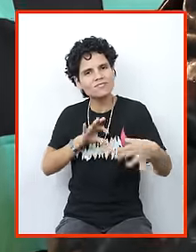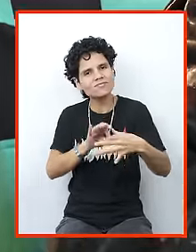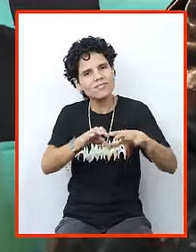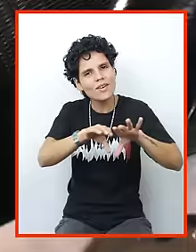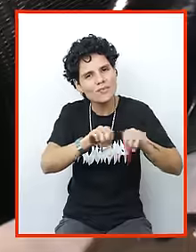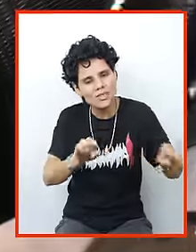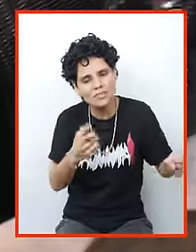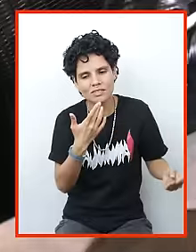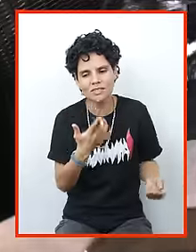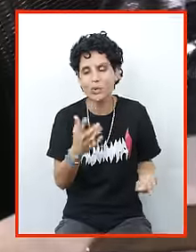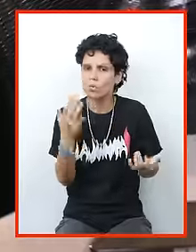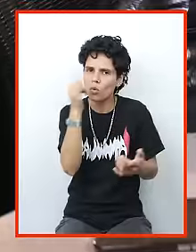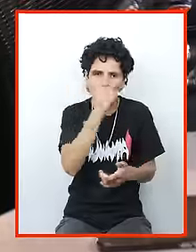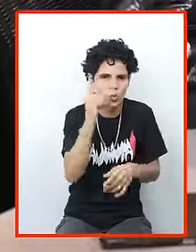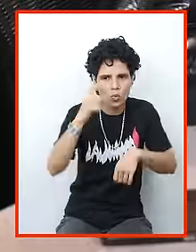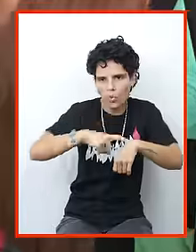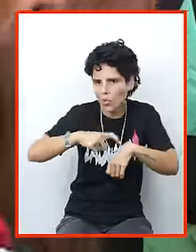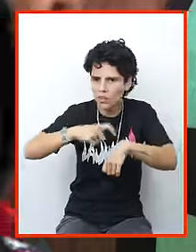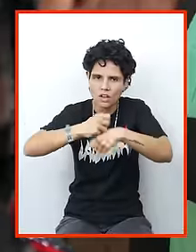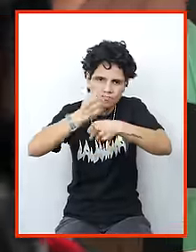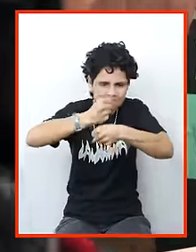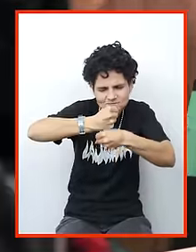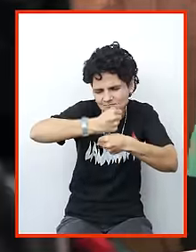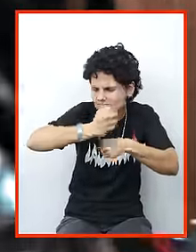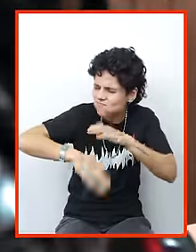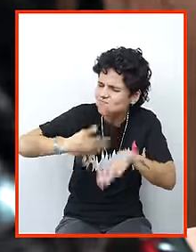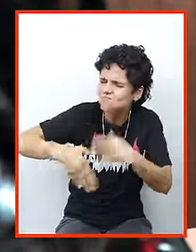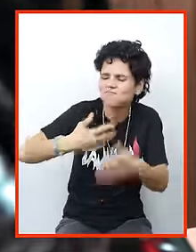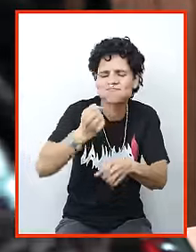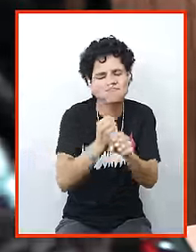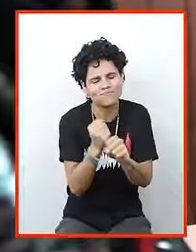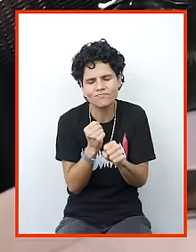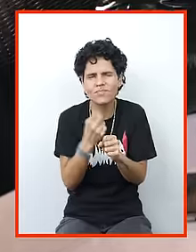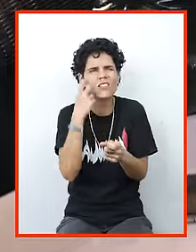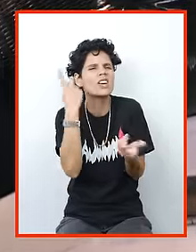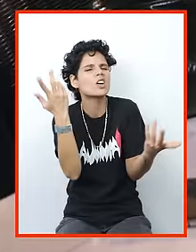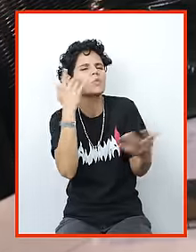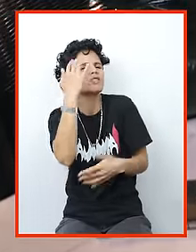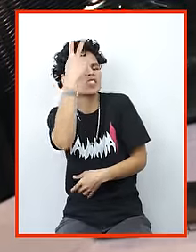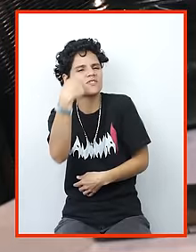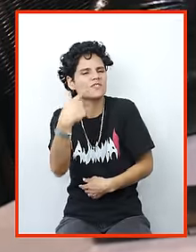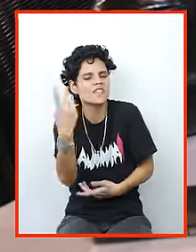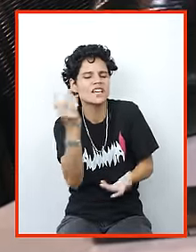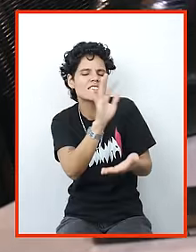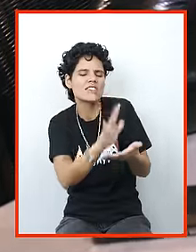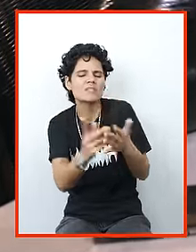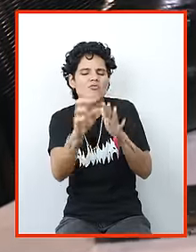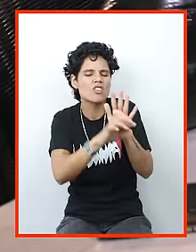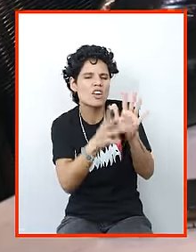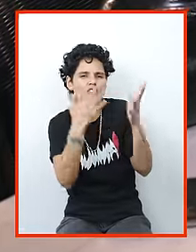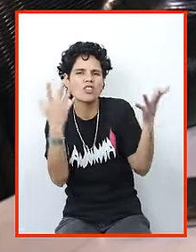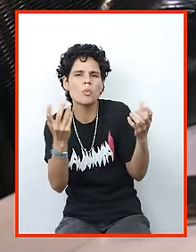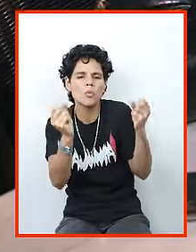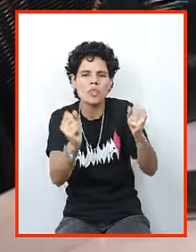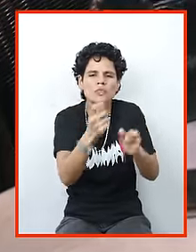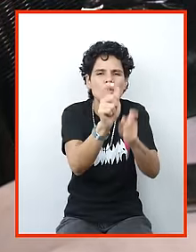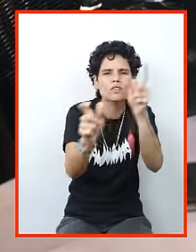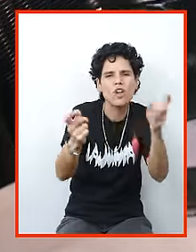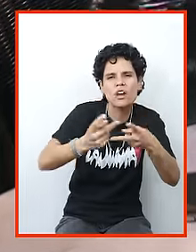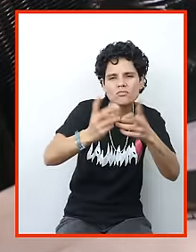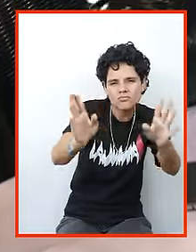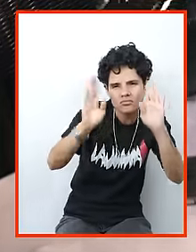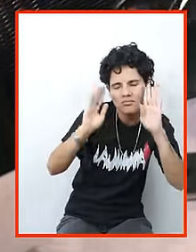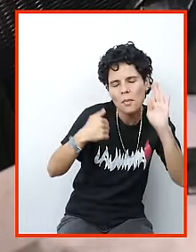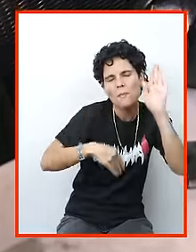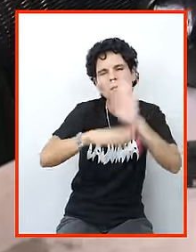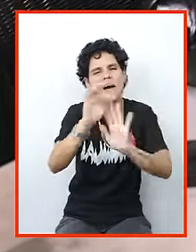entretenido trabajar así, porque igual uno le dedica harto tiempo a pensar los proyectos, como la estética, ya como la experiencia, qué vamos a hacer, cómo podemos mejorar la